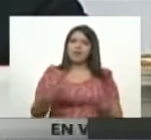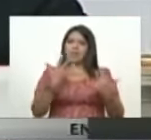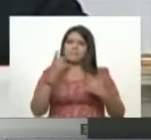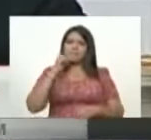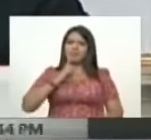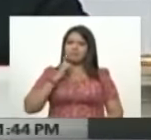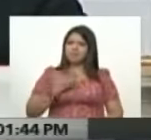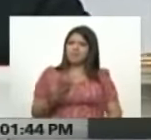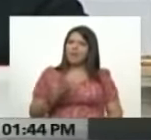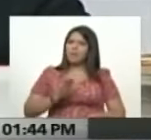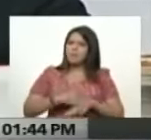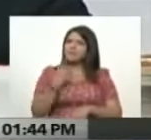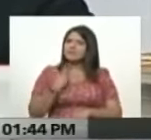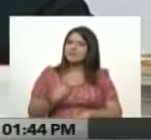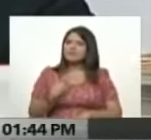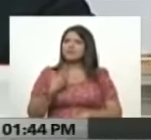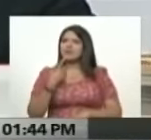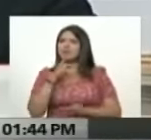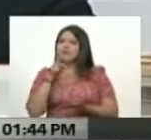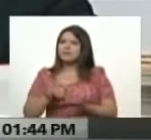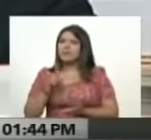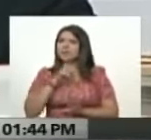la palabra postular y no postular.